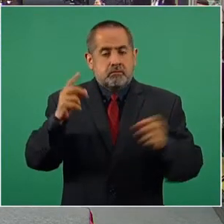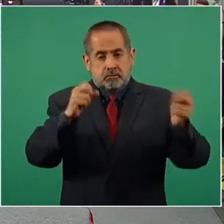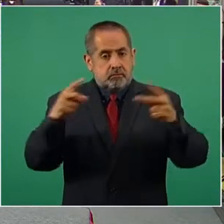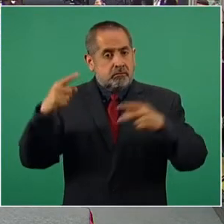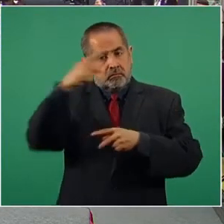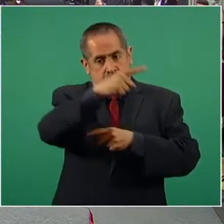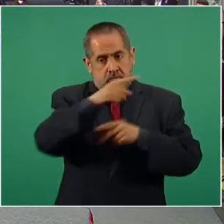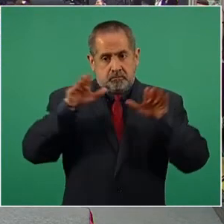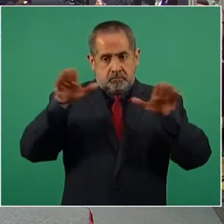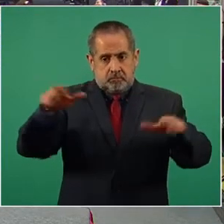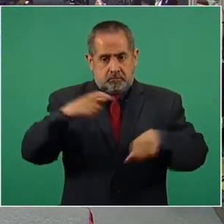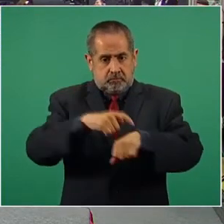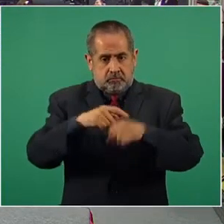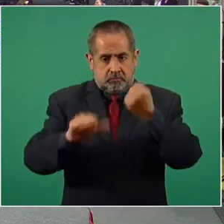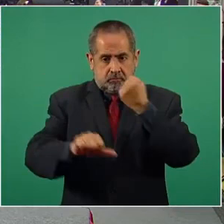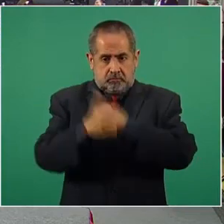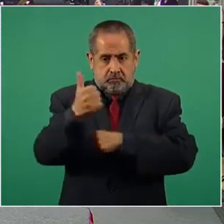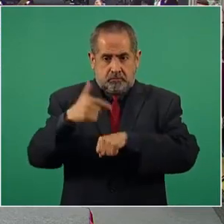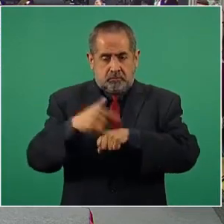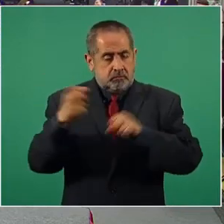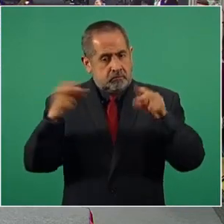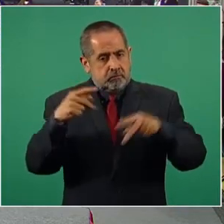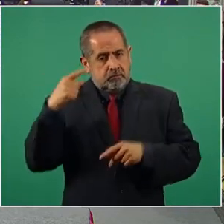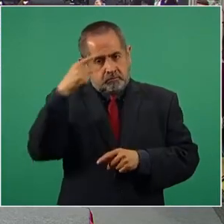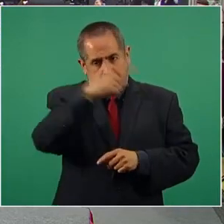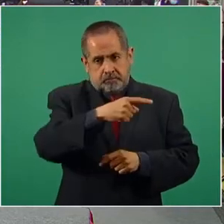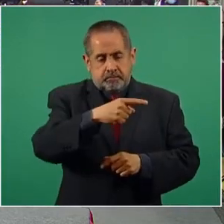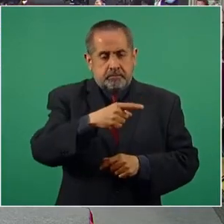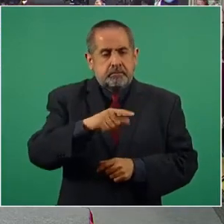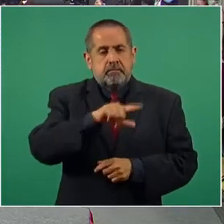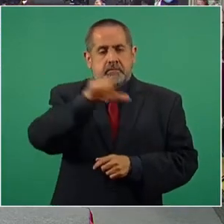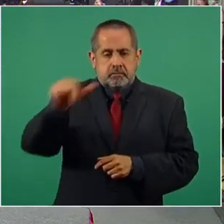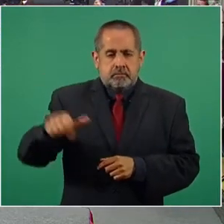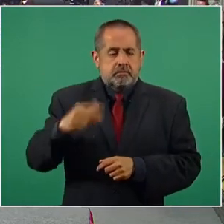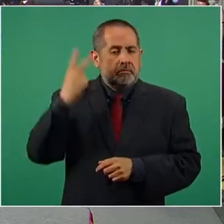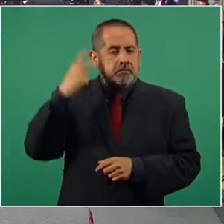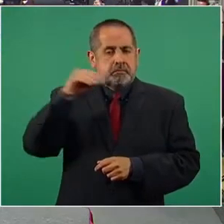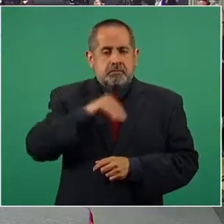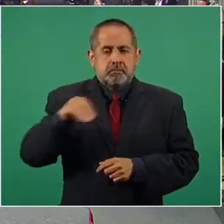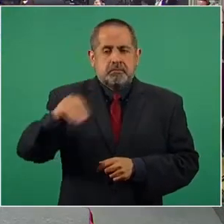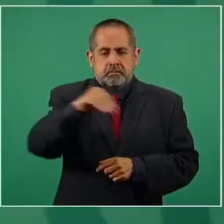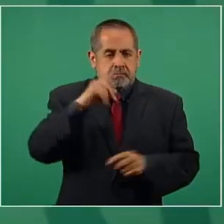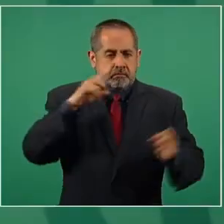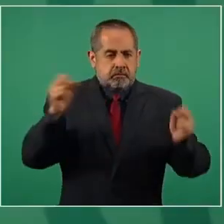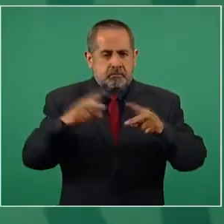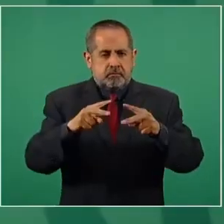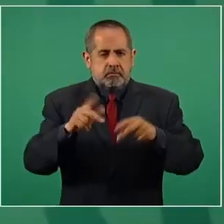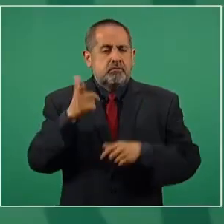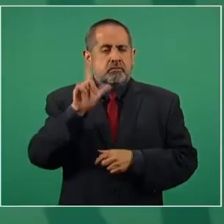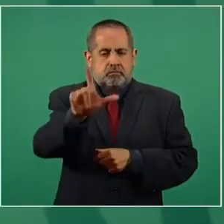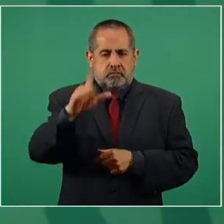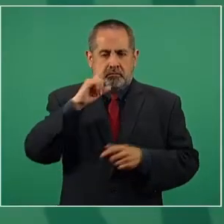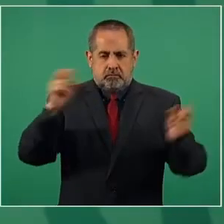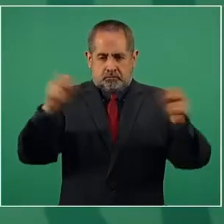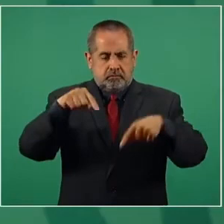el aeropuerto a las 11 y luego en la gira y el lunes